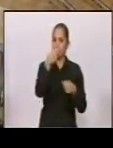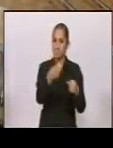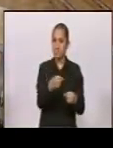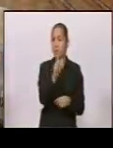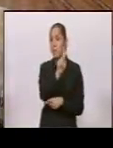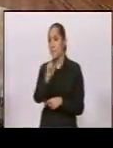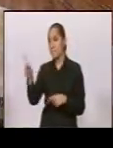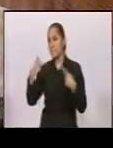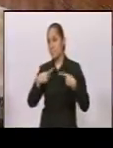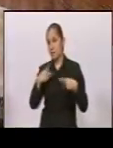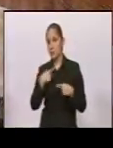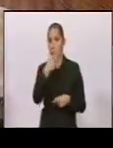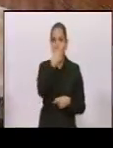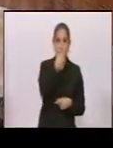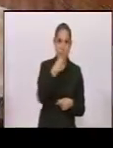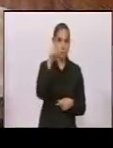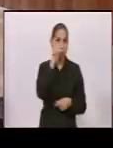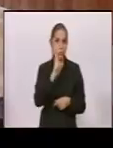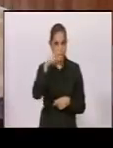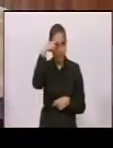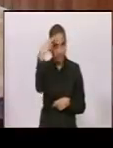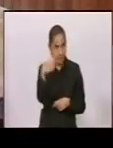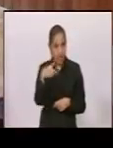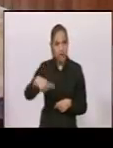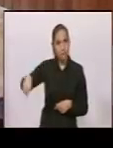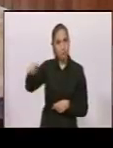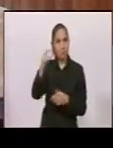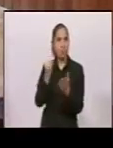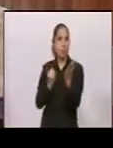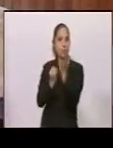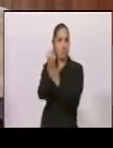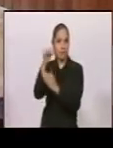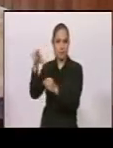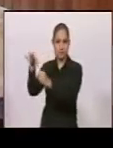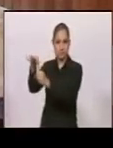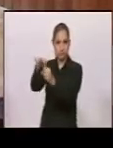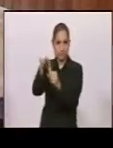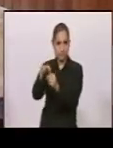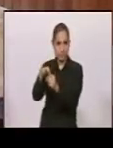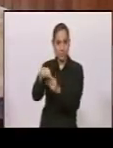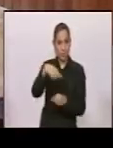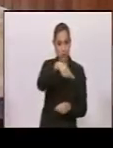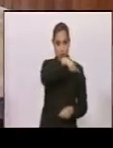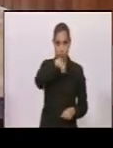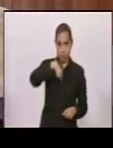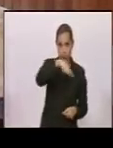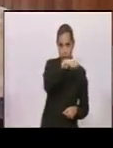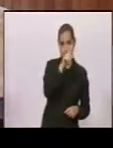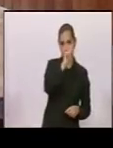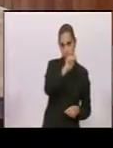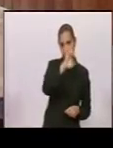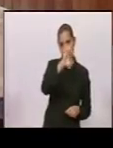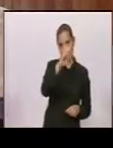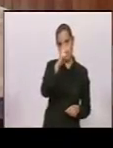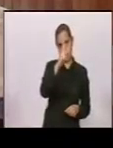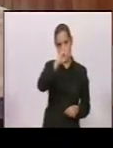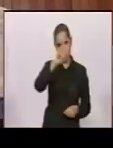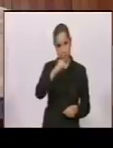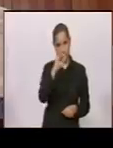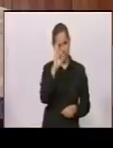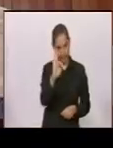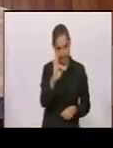su decisión. Nosotros, como órgano del Poder Judicial de la Federación,